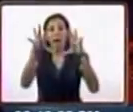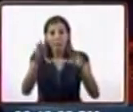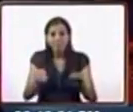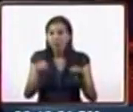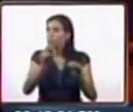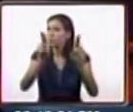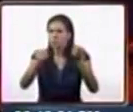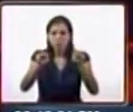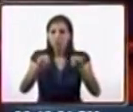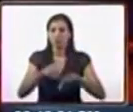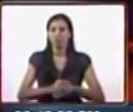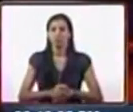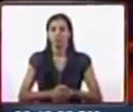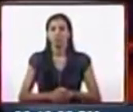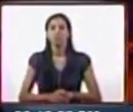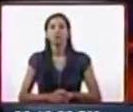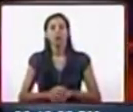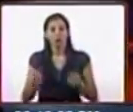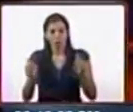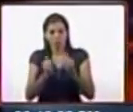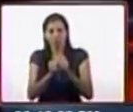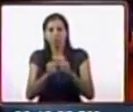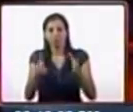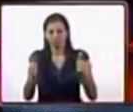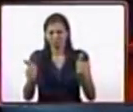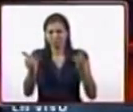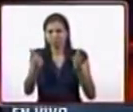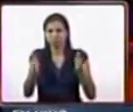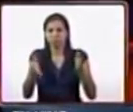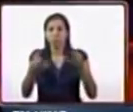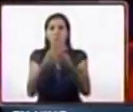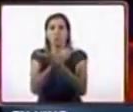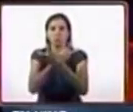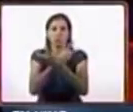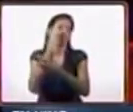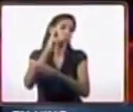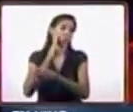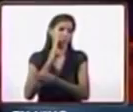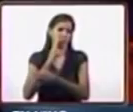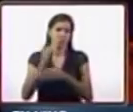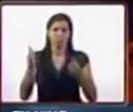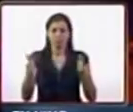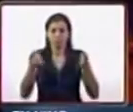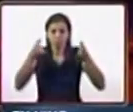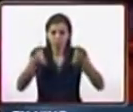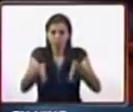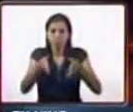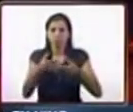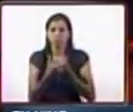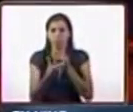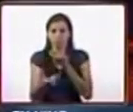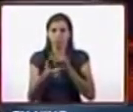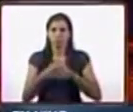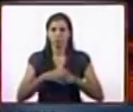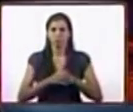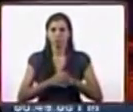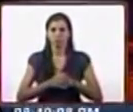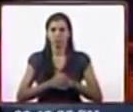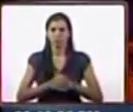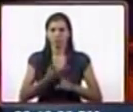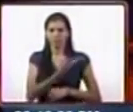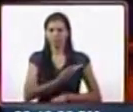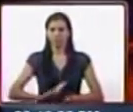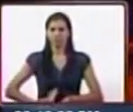acompañará los restos mortales del padre de la patria en estas nuevas instalaciones. Maduro Moros, presidente de